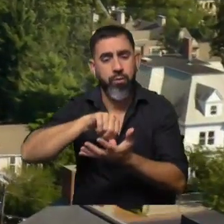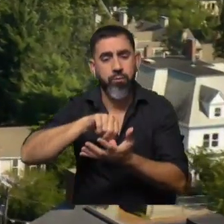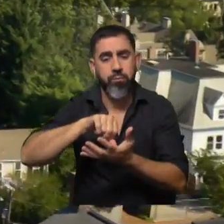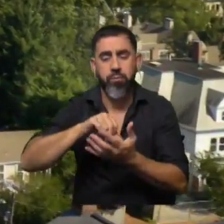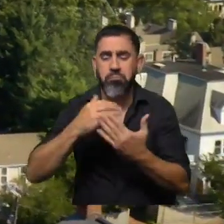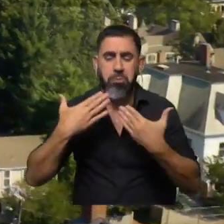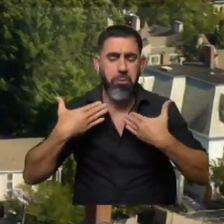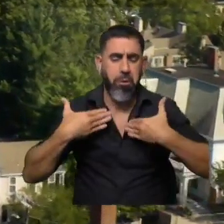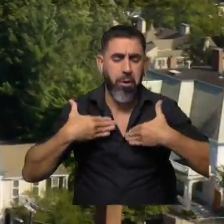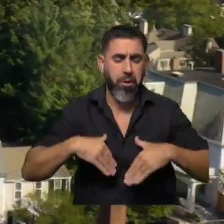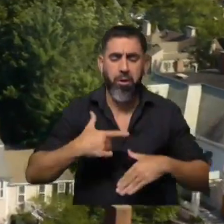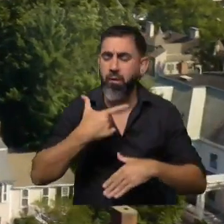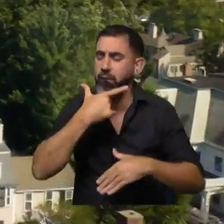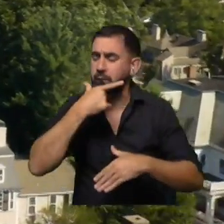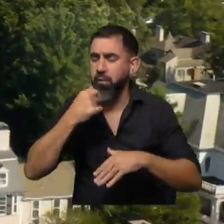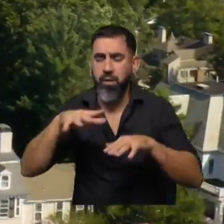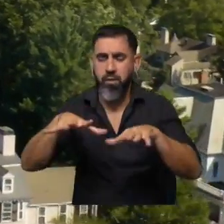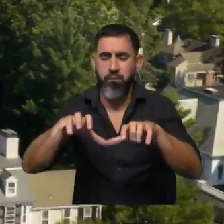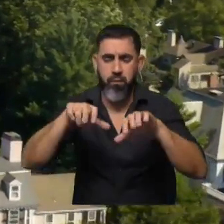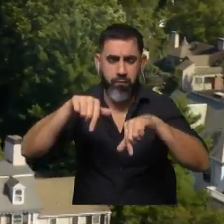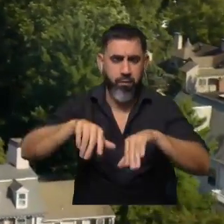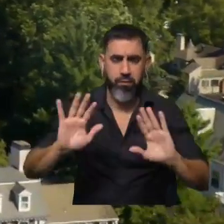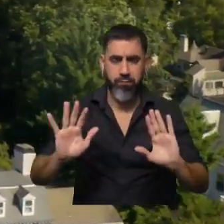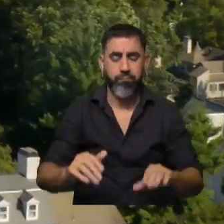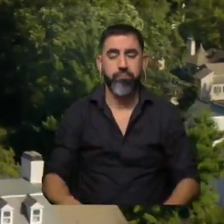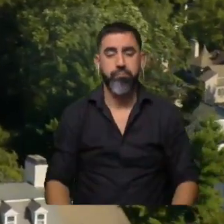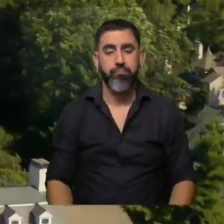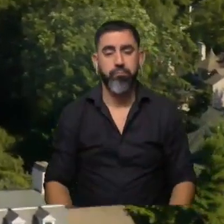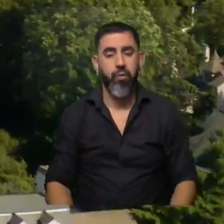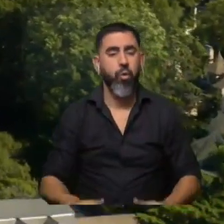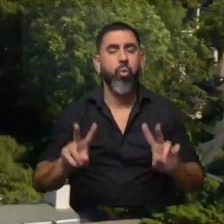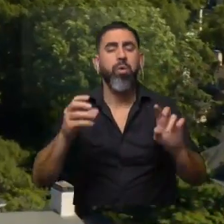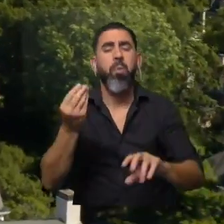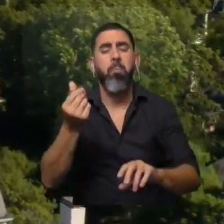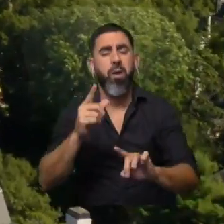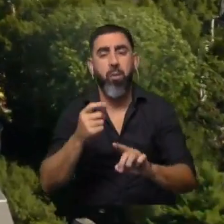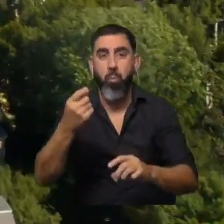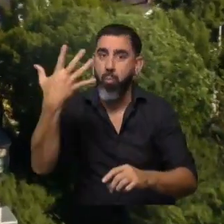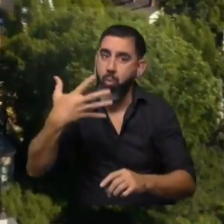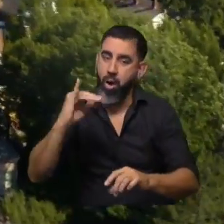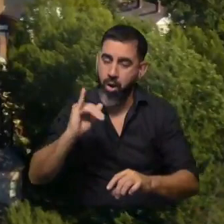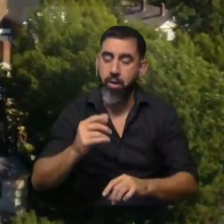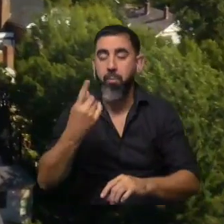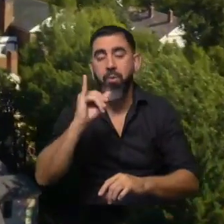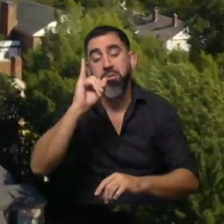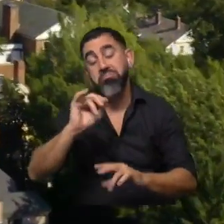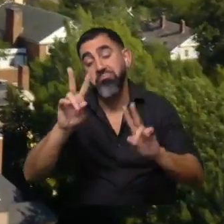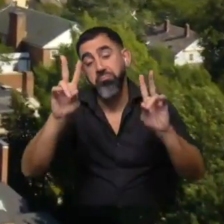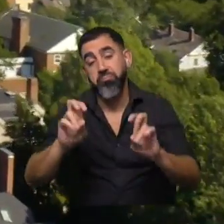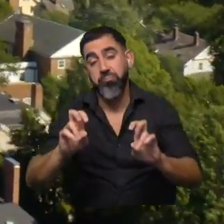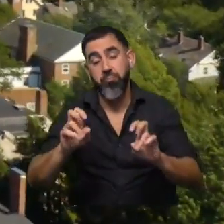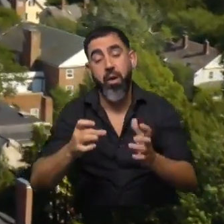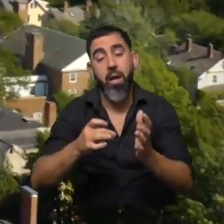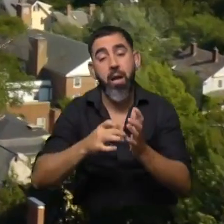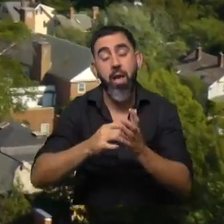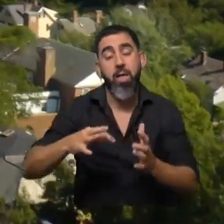apacible, muy fácil vivir, en el sentido, no en el sentido monetario, porque es una ciudad muy cara, pero sí en el sentido de calidad